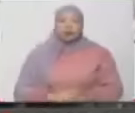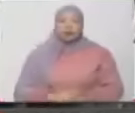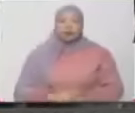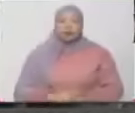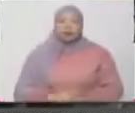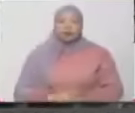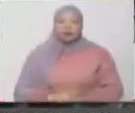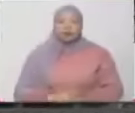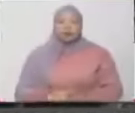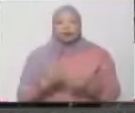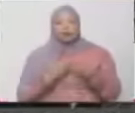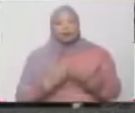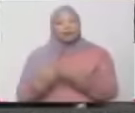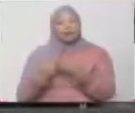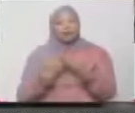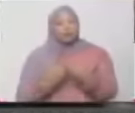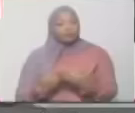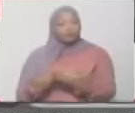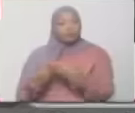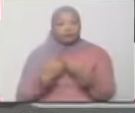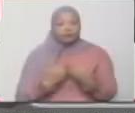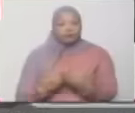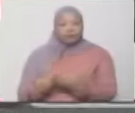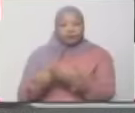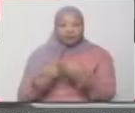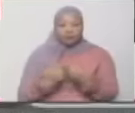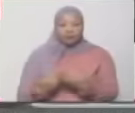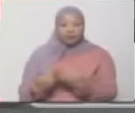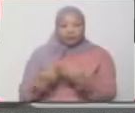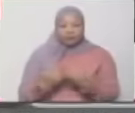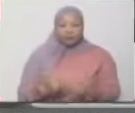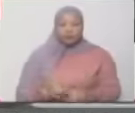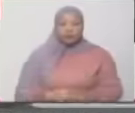Hay que estudiar, hay que estudiar.